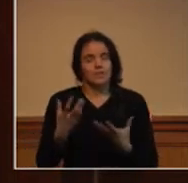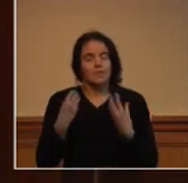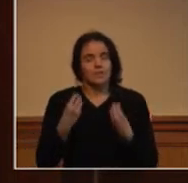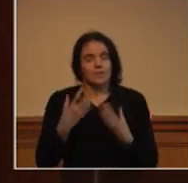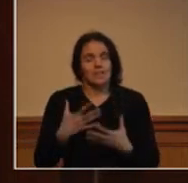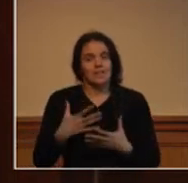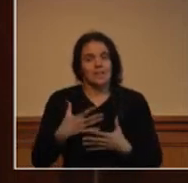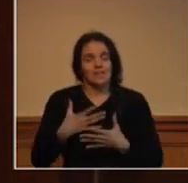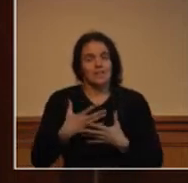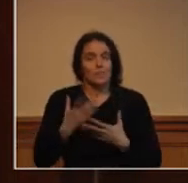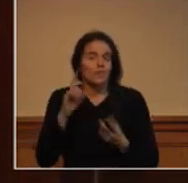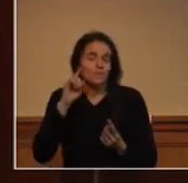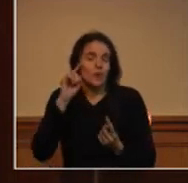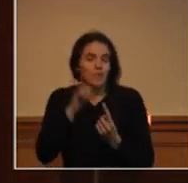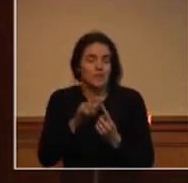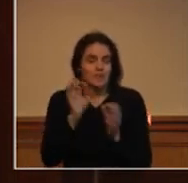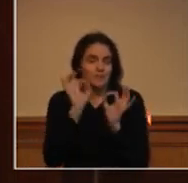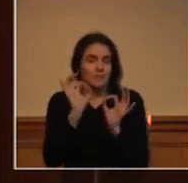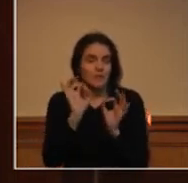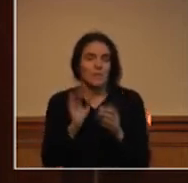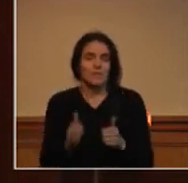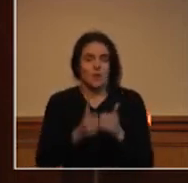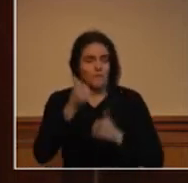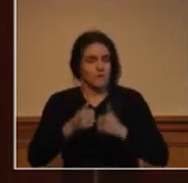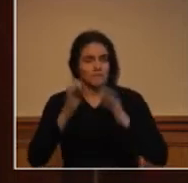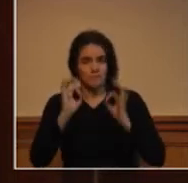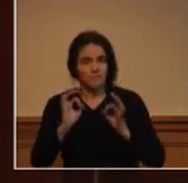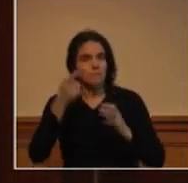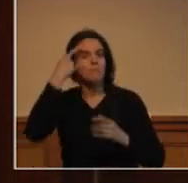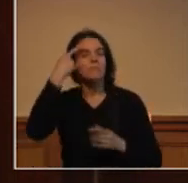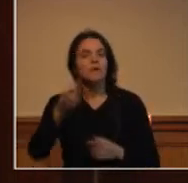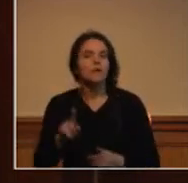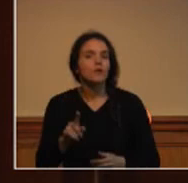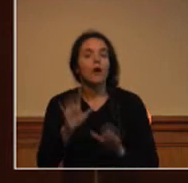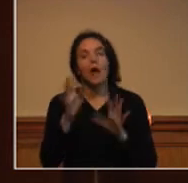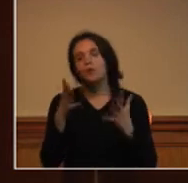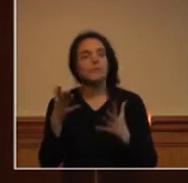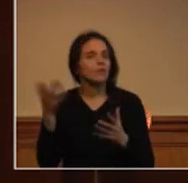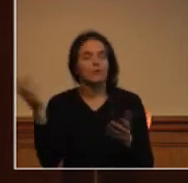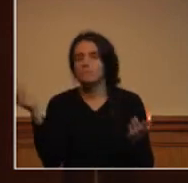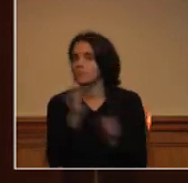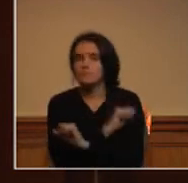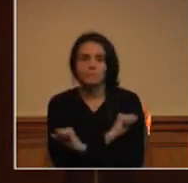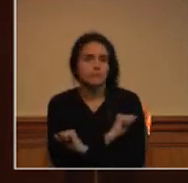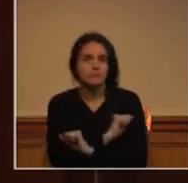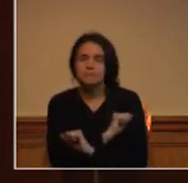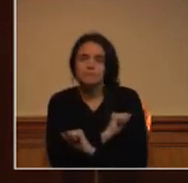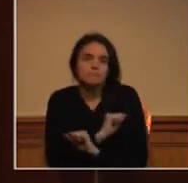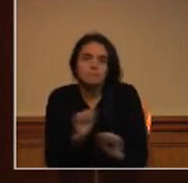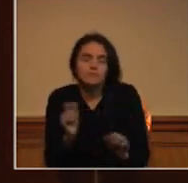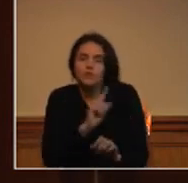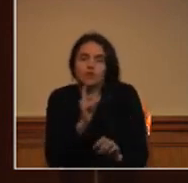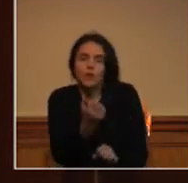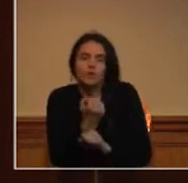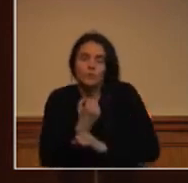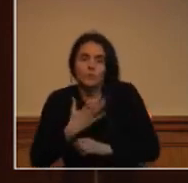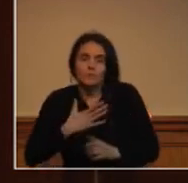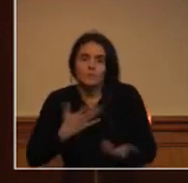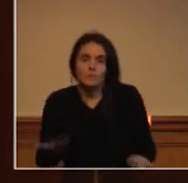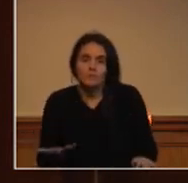con rigor, con profesionalismo, pero puede no servir, porque esto no es una cura